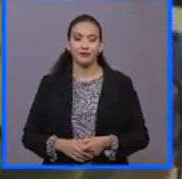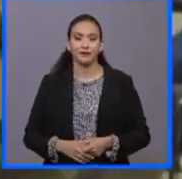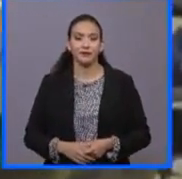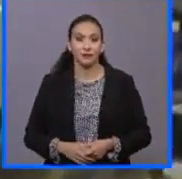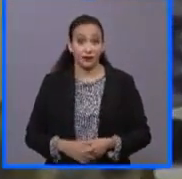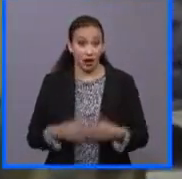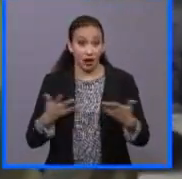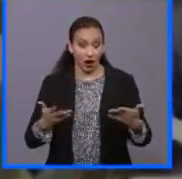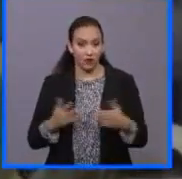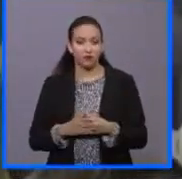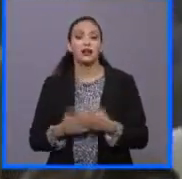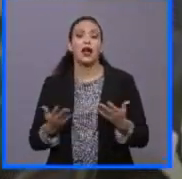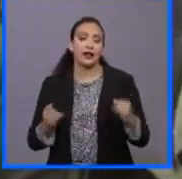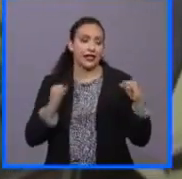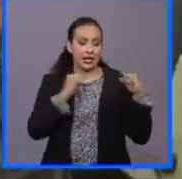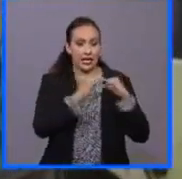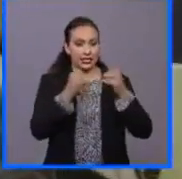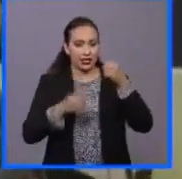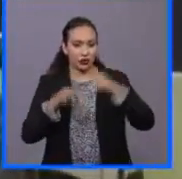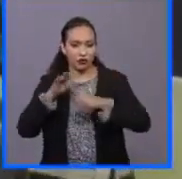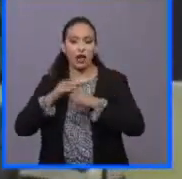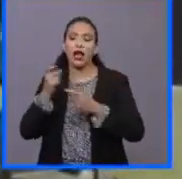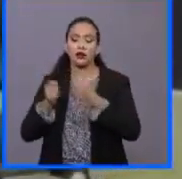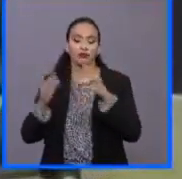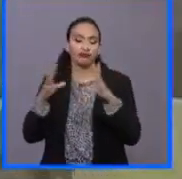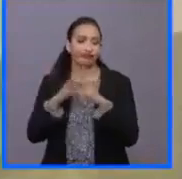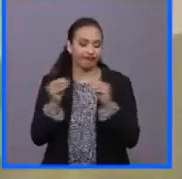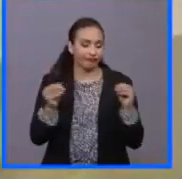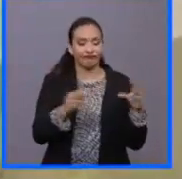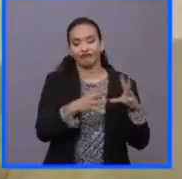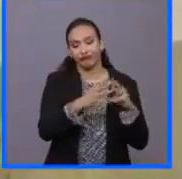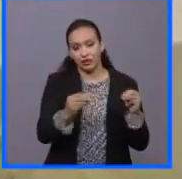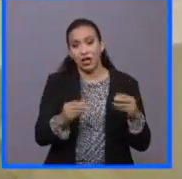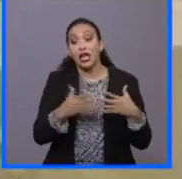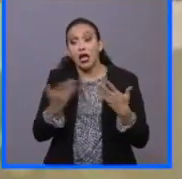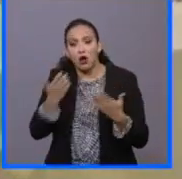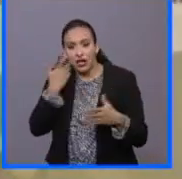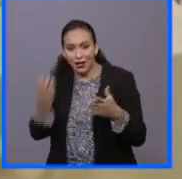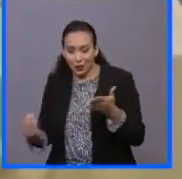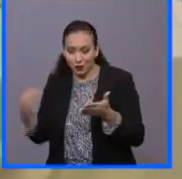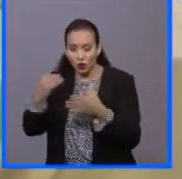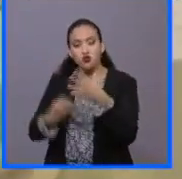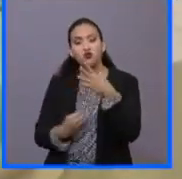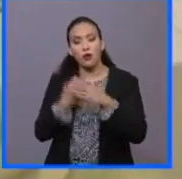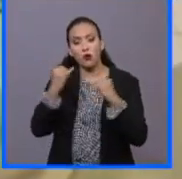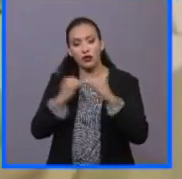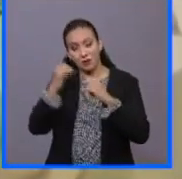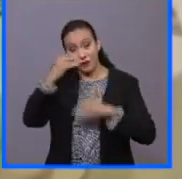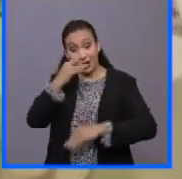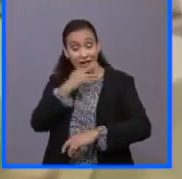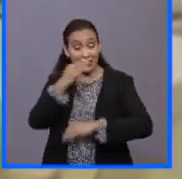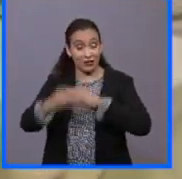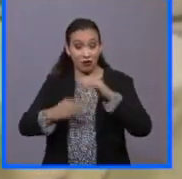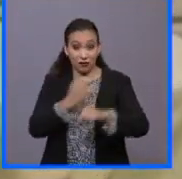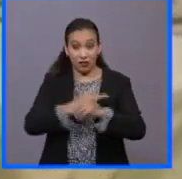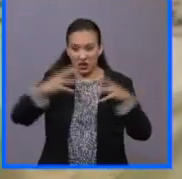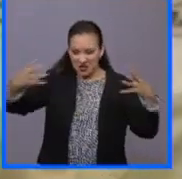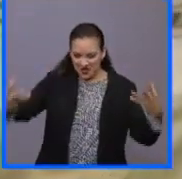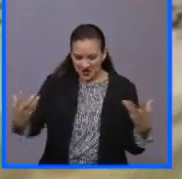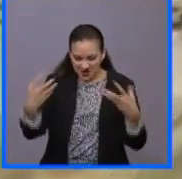Sobre la desaparición de los institutos electorales locales y la creación de un órgano que concentre todos los procesos a nivel